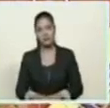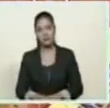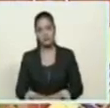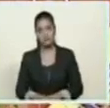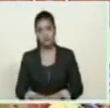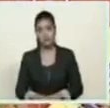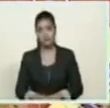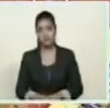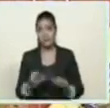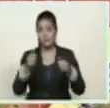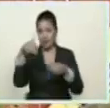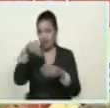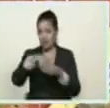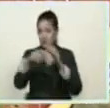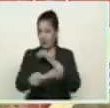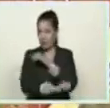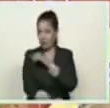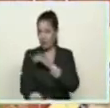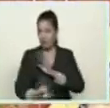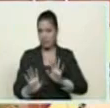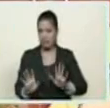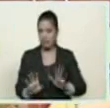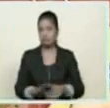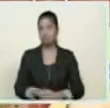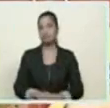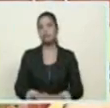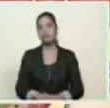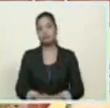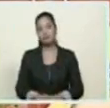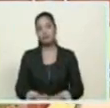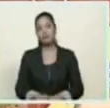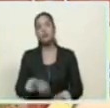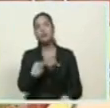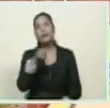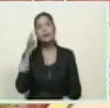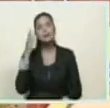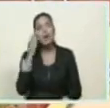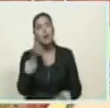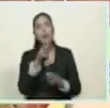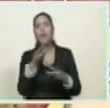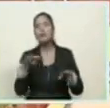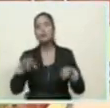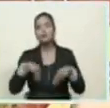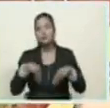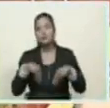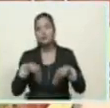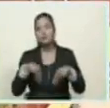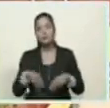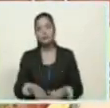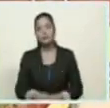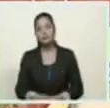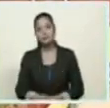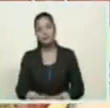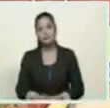se dieron en las elecciones de fraudulenta ustedes saben cuánto fue la extensión